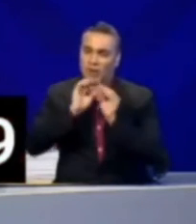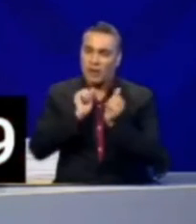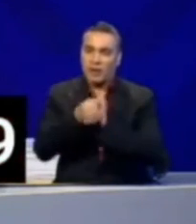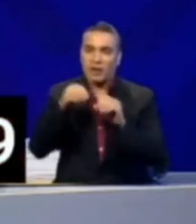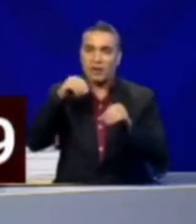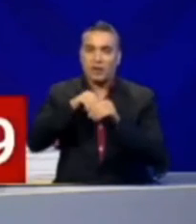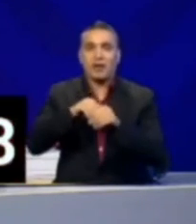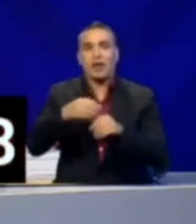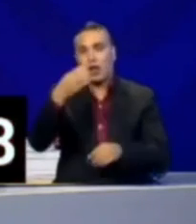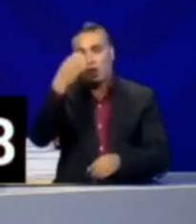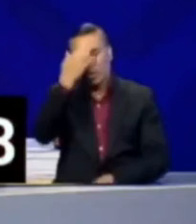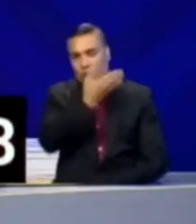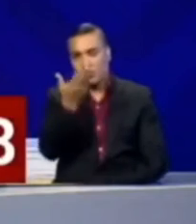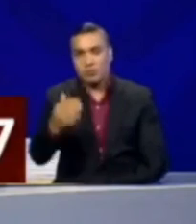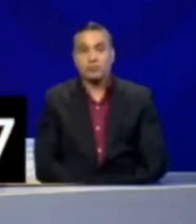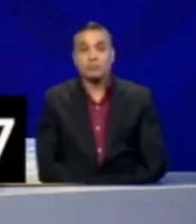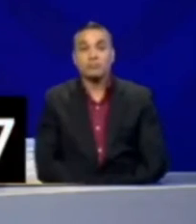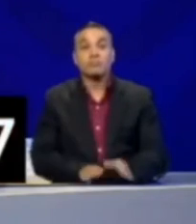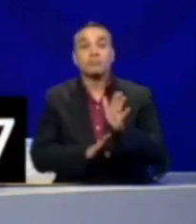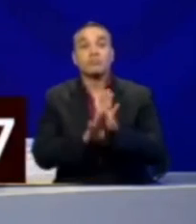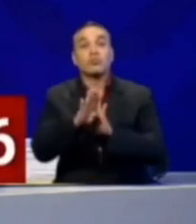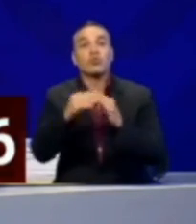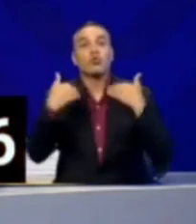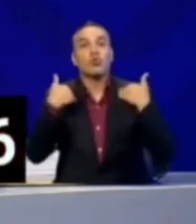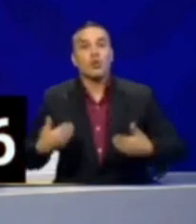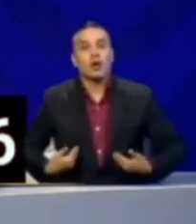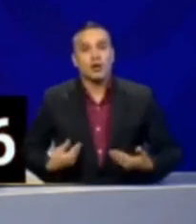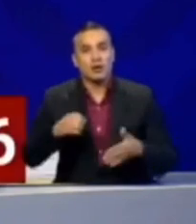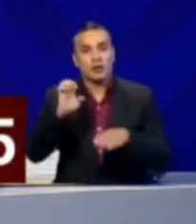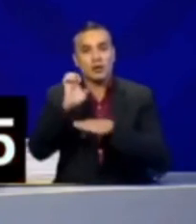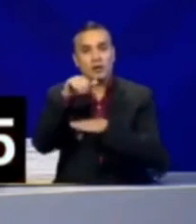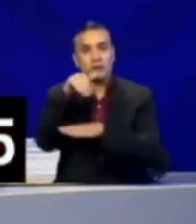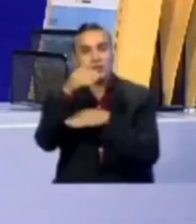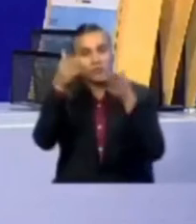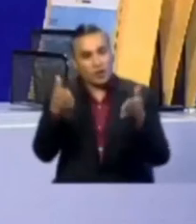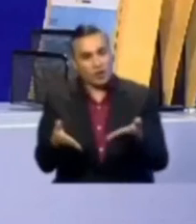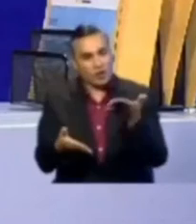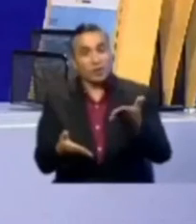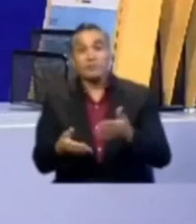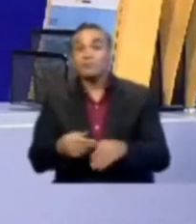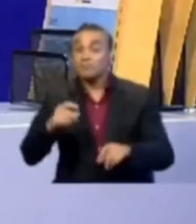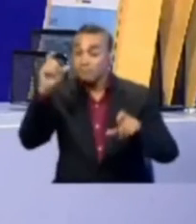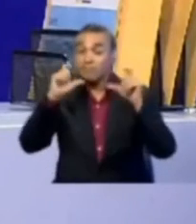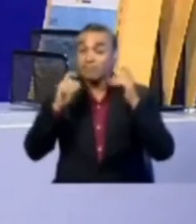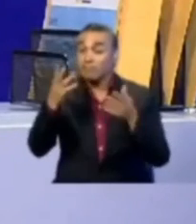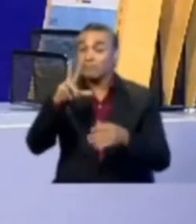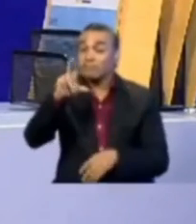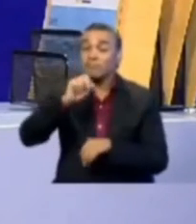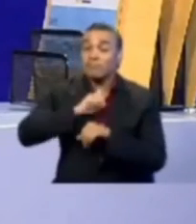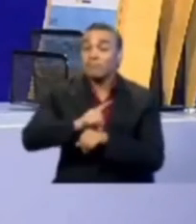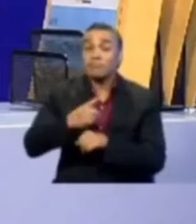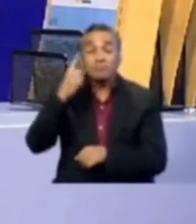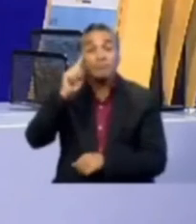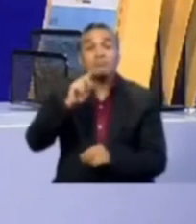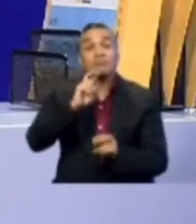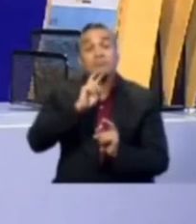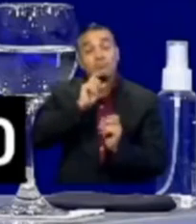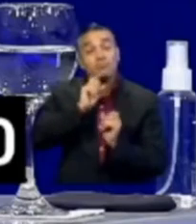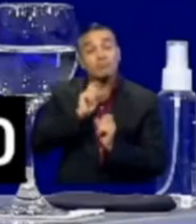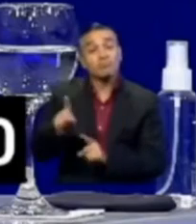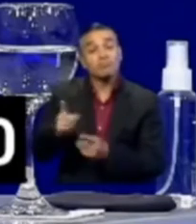el campo de la educación y el desarrollo humano de los ecuatorianos. Candidato Arauz tiene 30 segundos para su